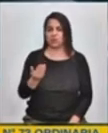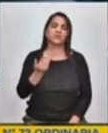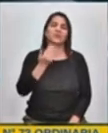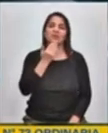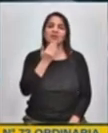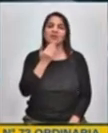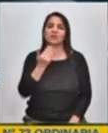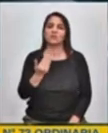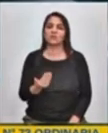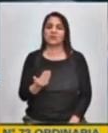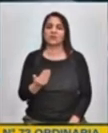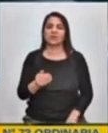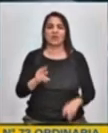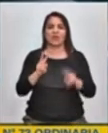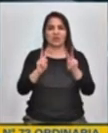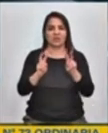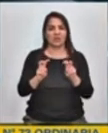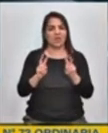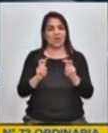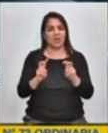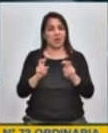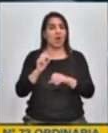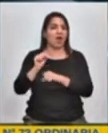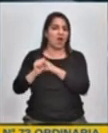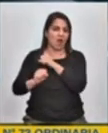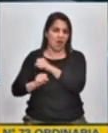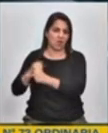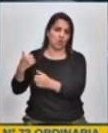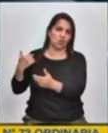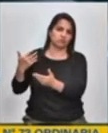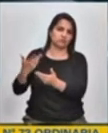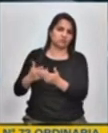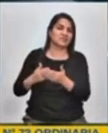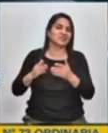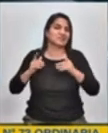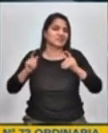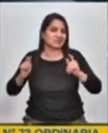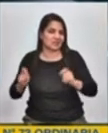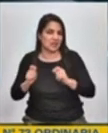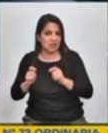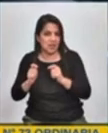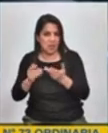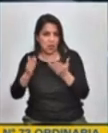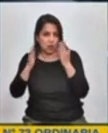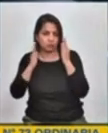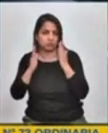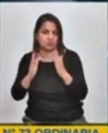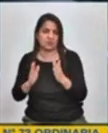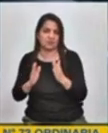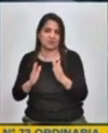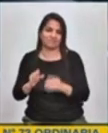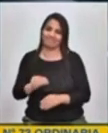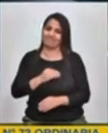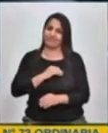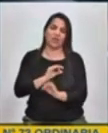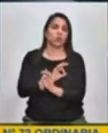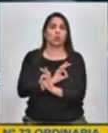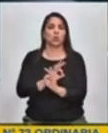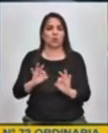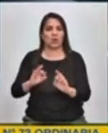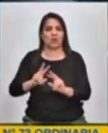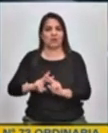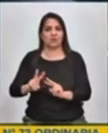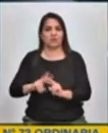también temas que hemos por año tratado de abordar y lamentablemente no ha habido espacio nunca para